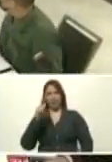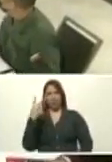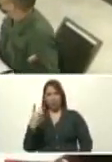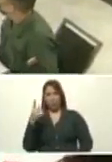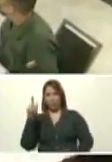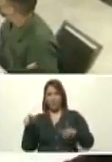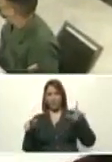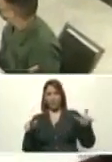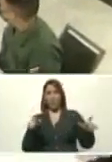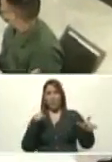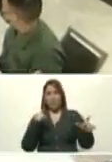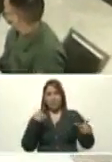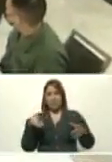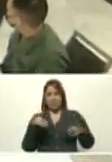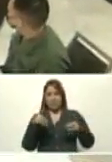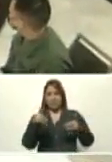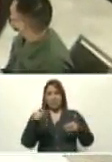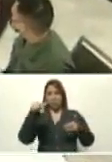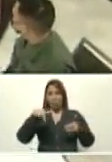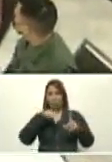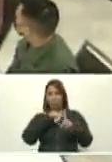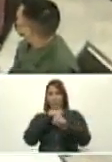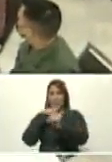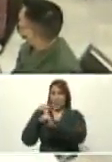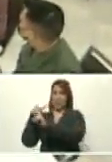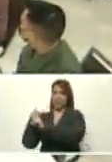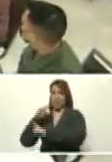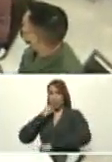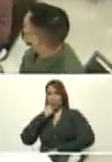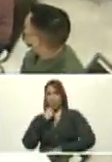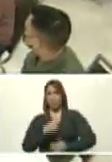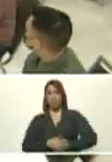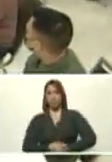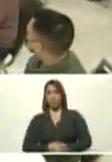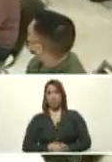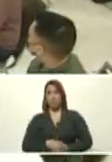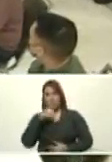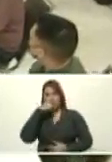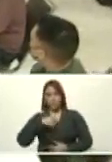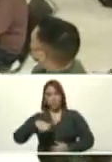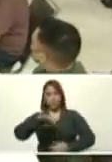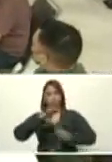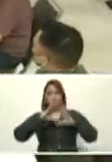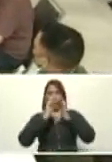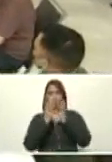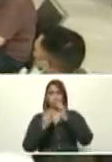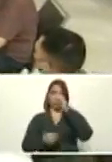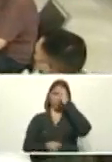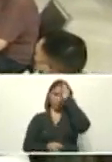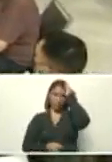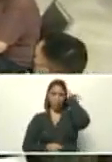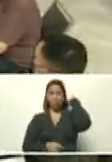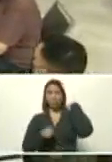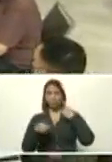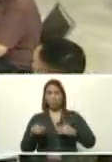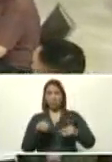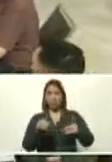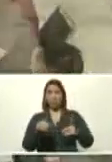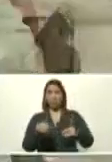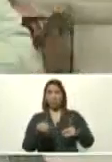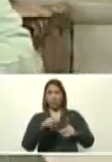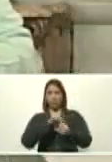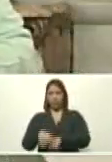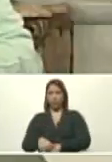destino de los que hoy amenazan a Rusia y a los pueblos del mundo. Será su destino, la